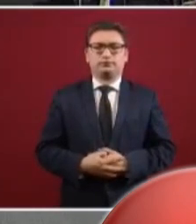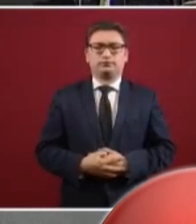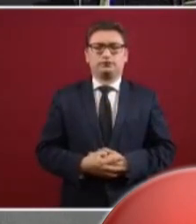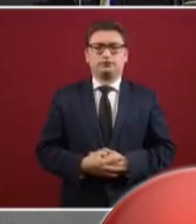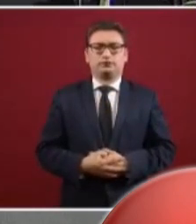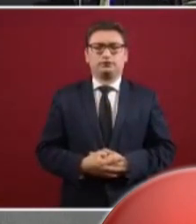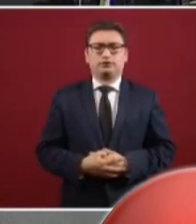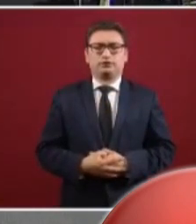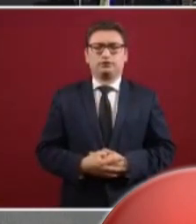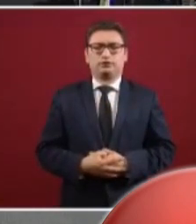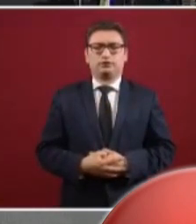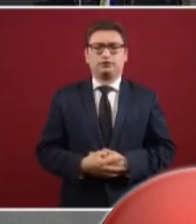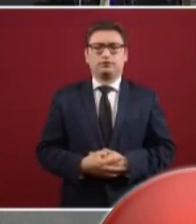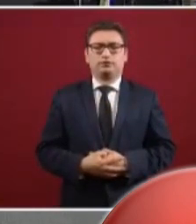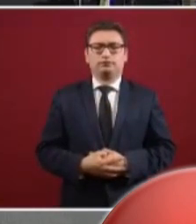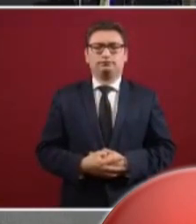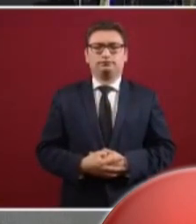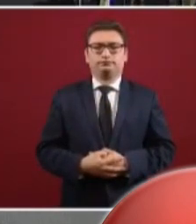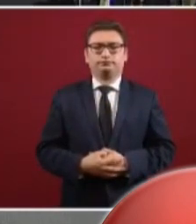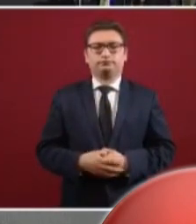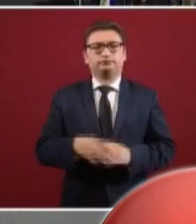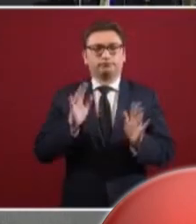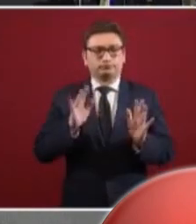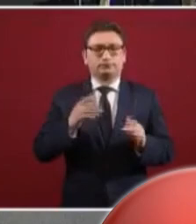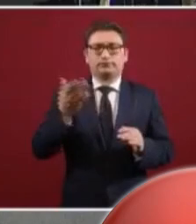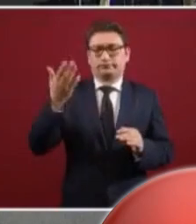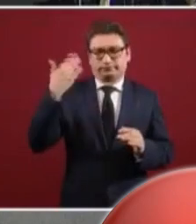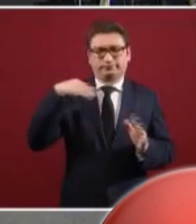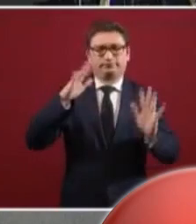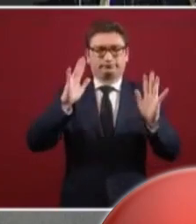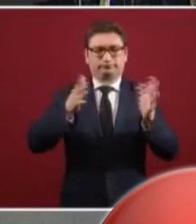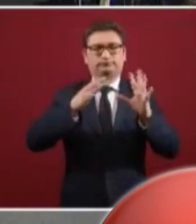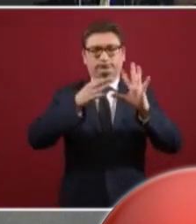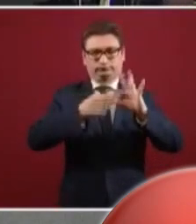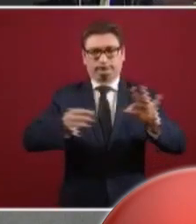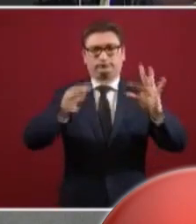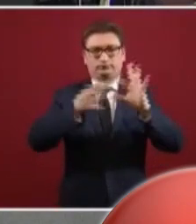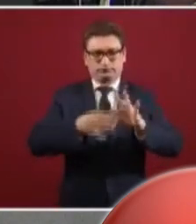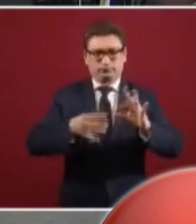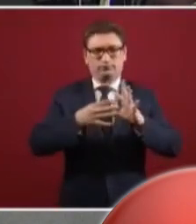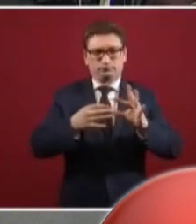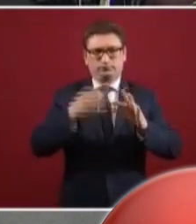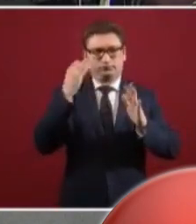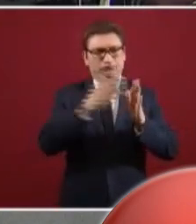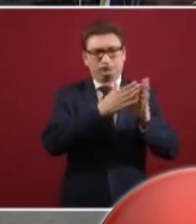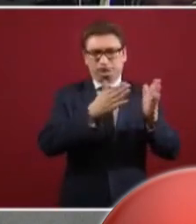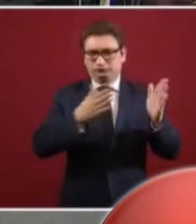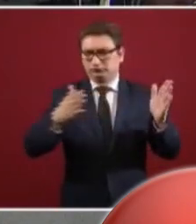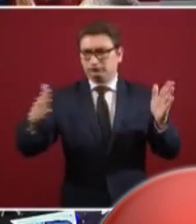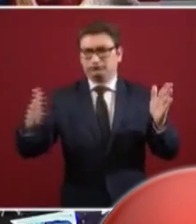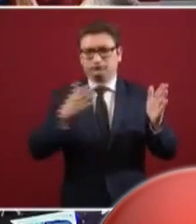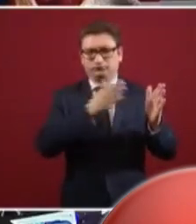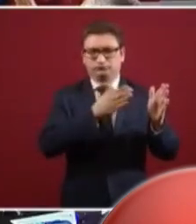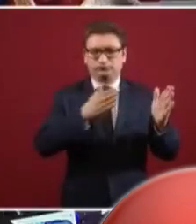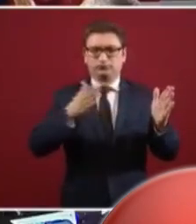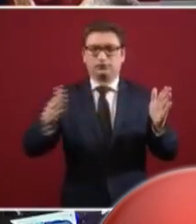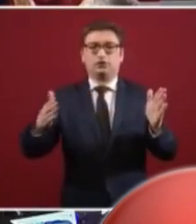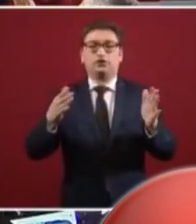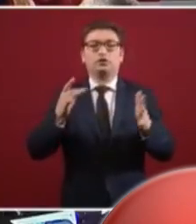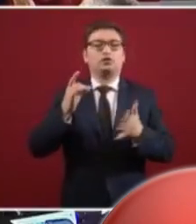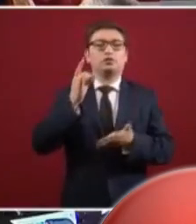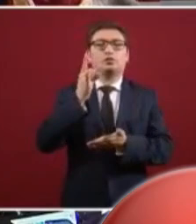Bueno, pues ya se expuso sobre esto. Nada